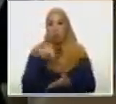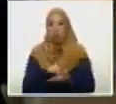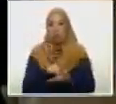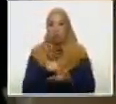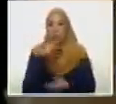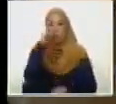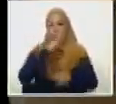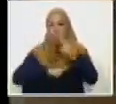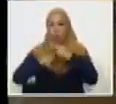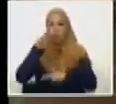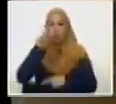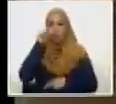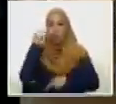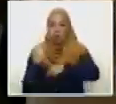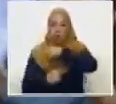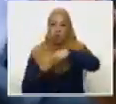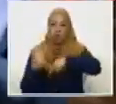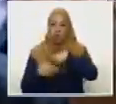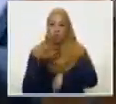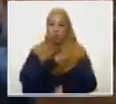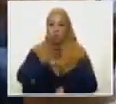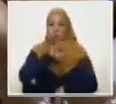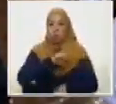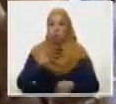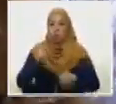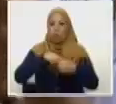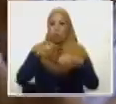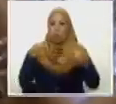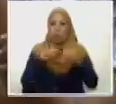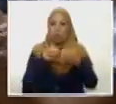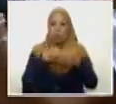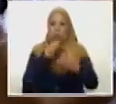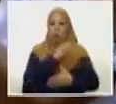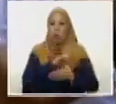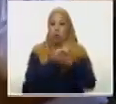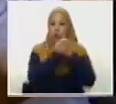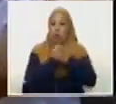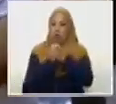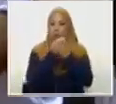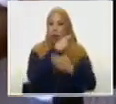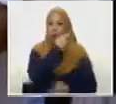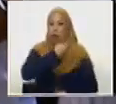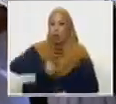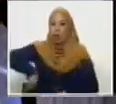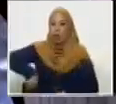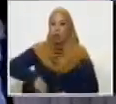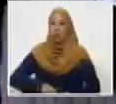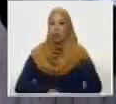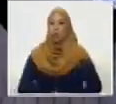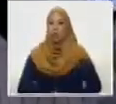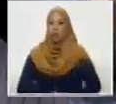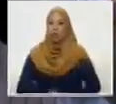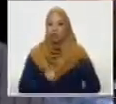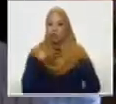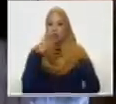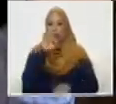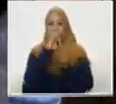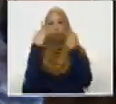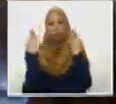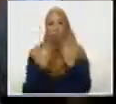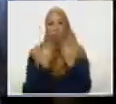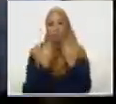valores éticos, socialista y revolucionario, miembro del Comité de Solidaridad con Nicaragua. A él, a su